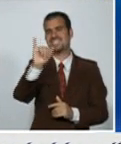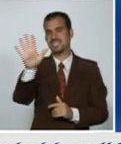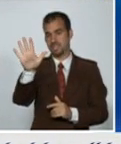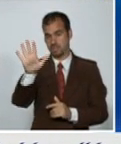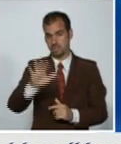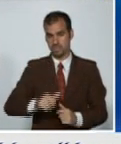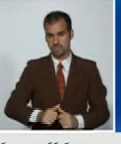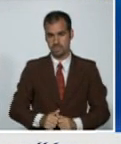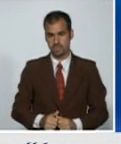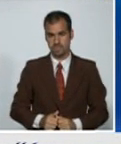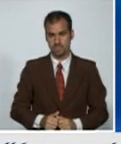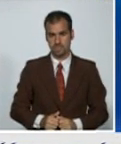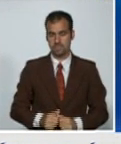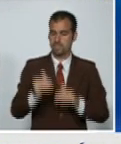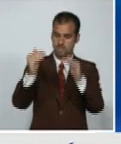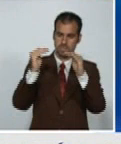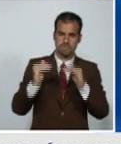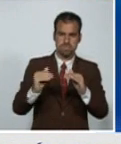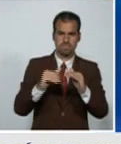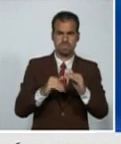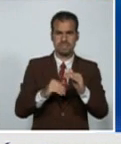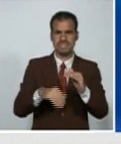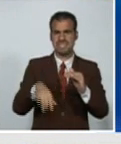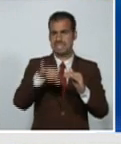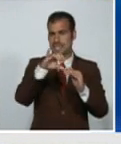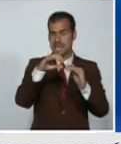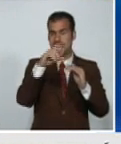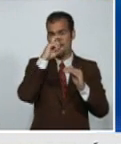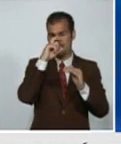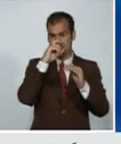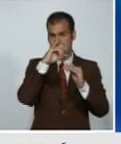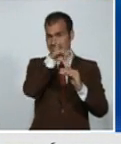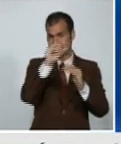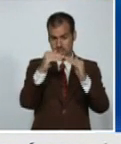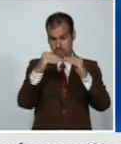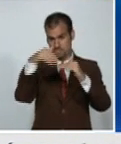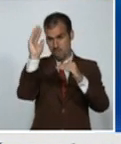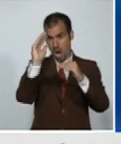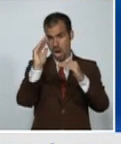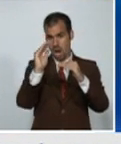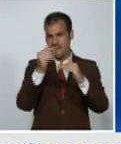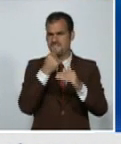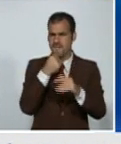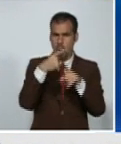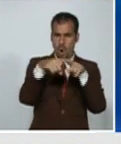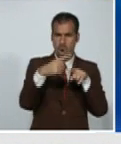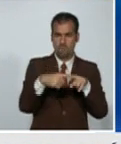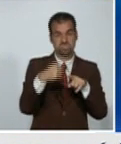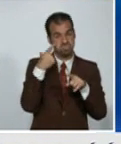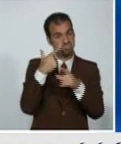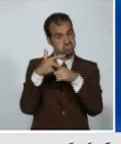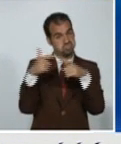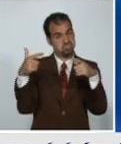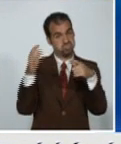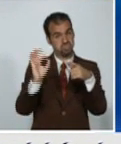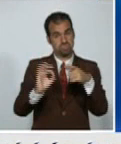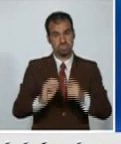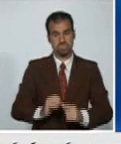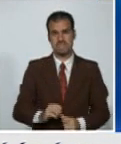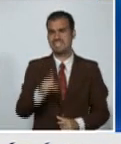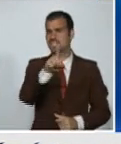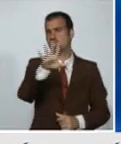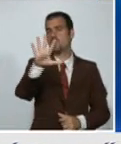365, y de 60 y más, nuevamente una cifra muy elevada,